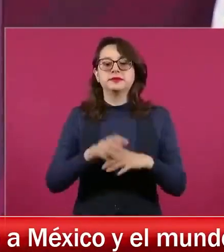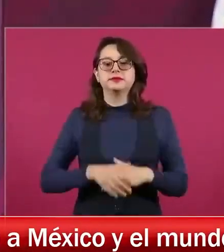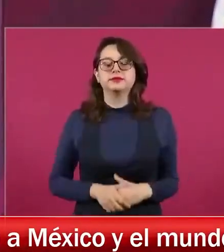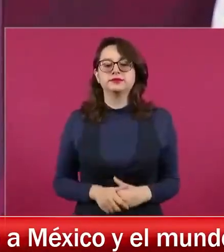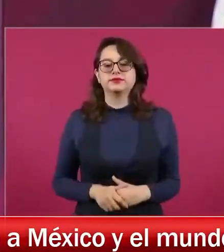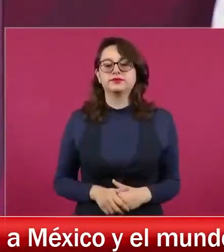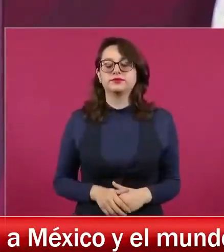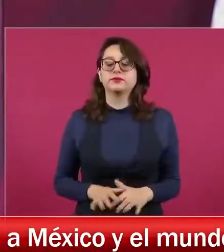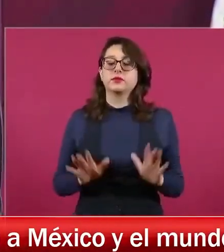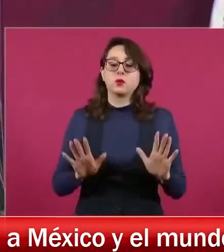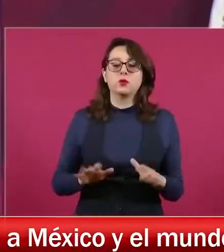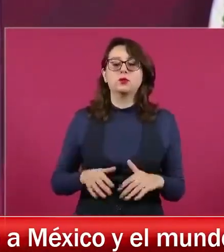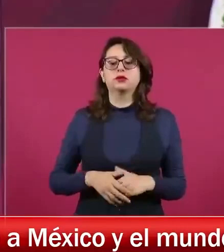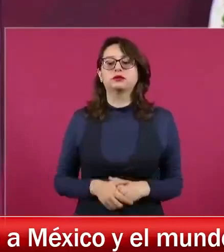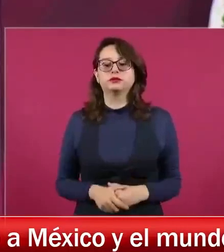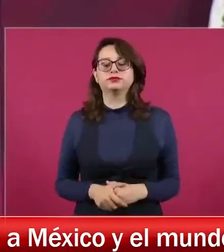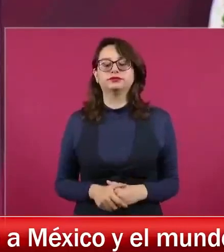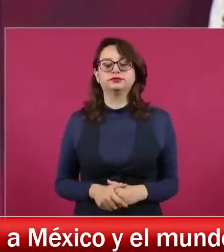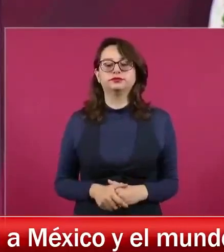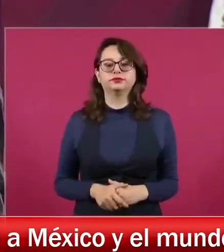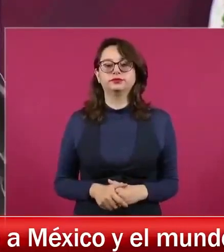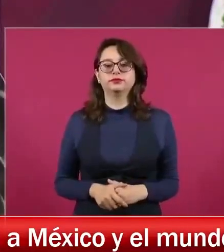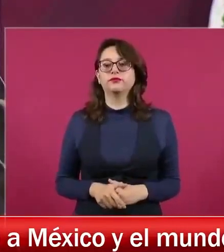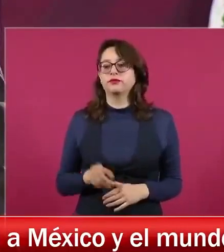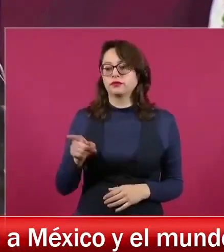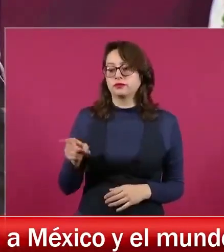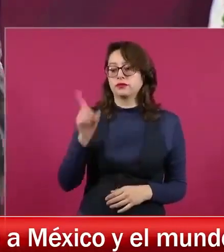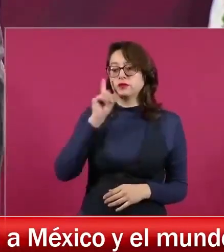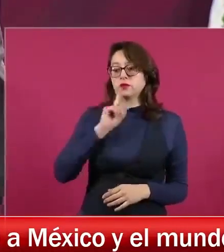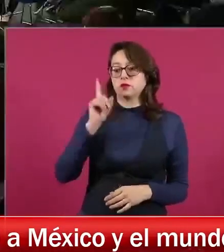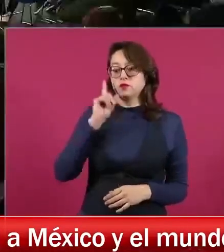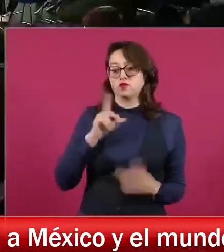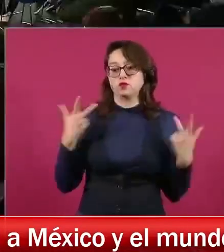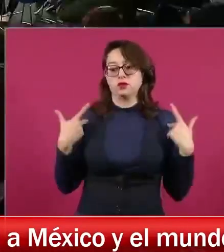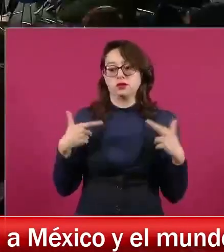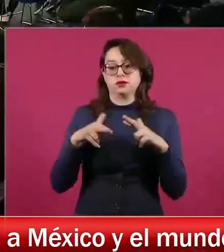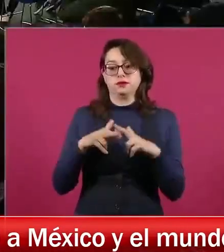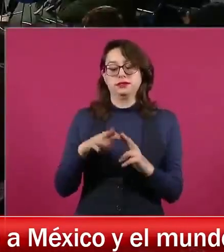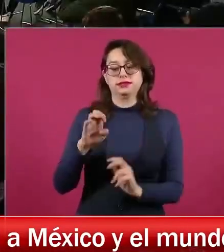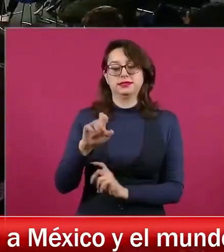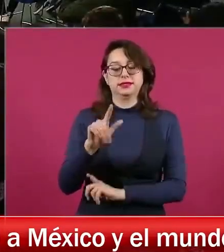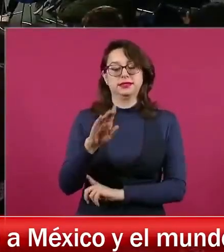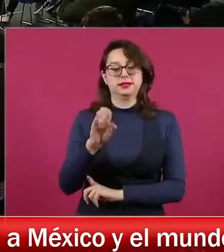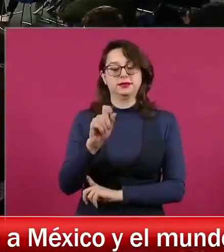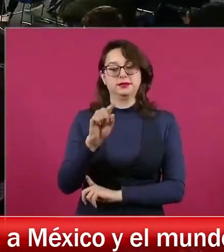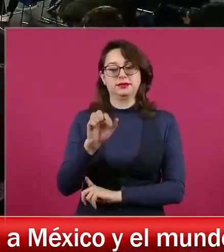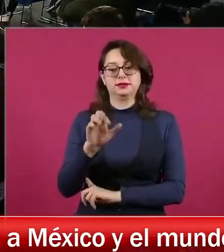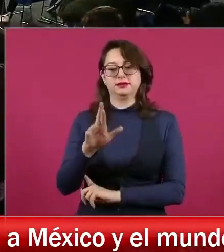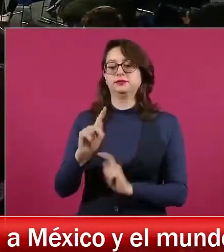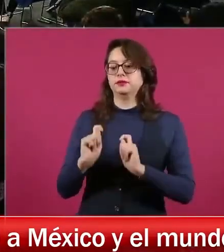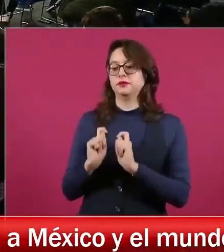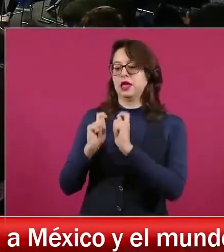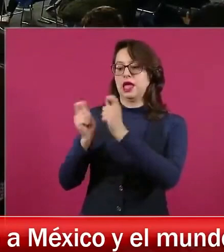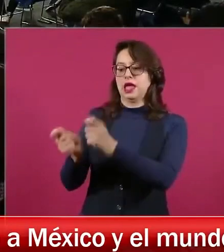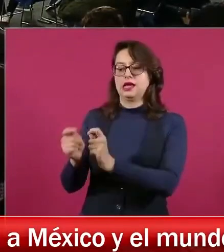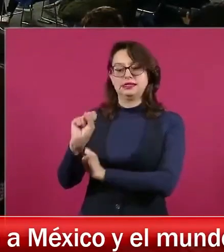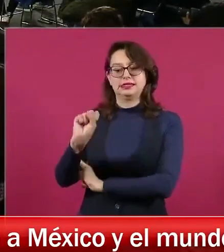le entregan a la maestra en pago Calderón